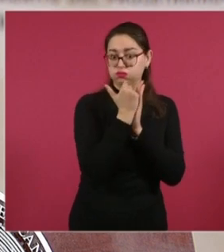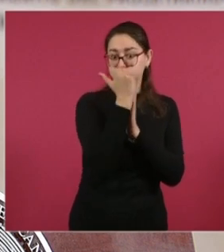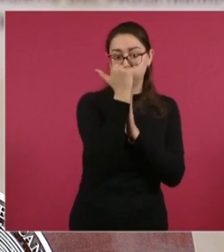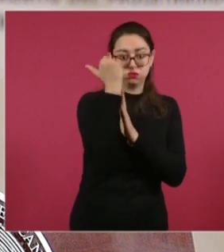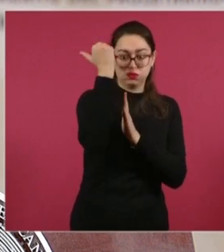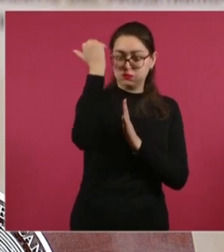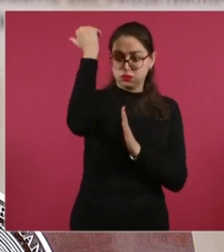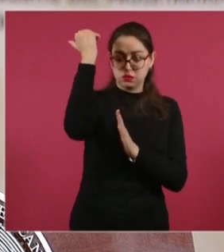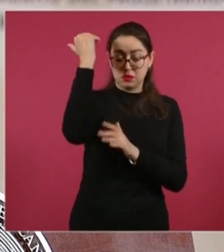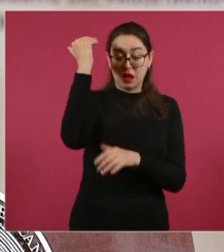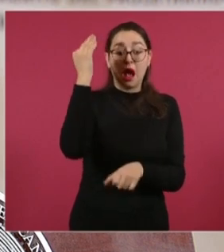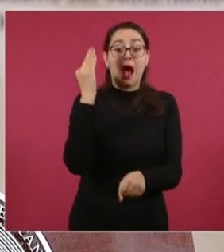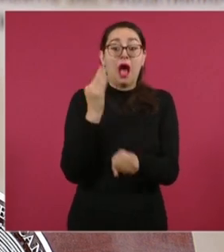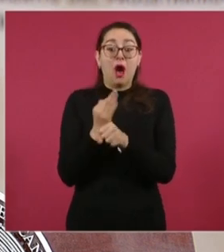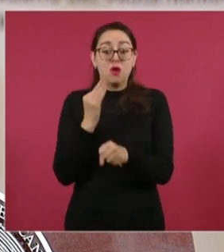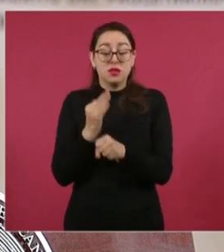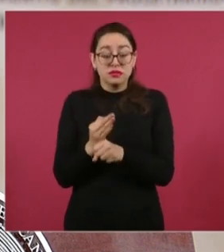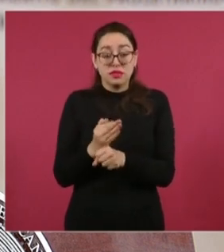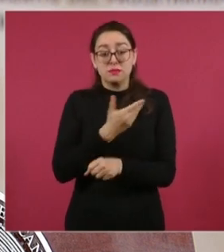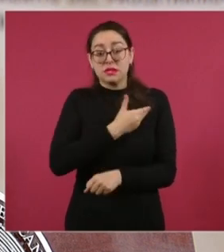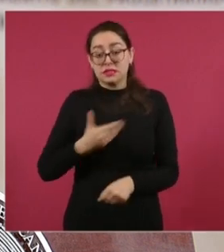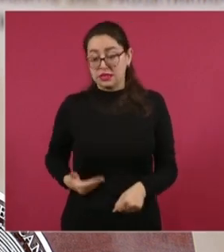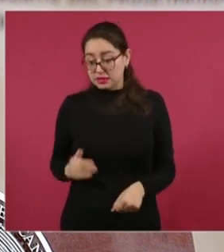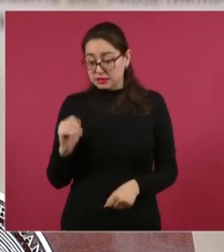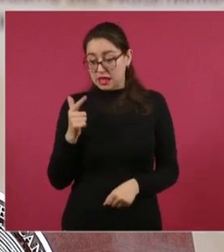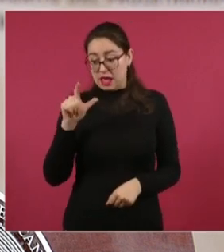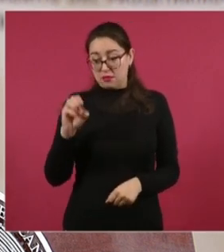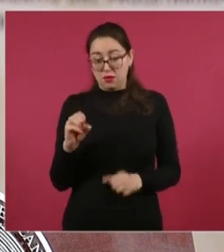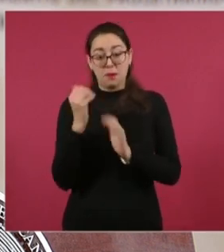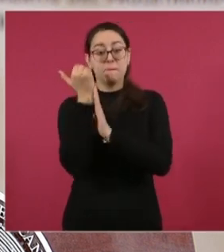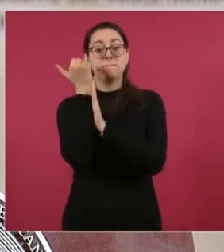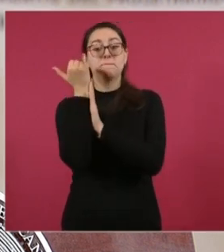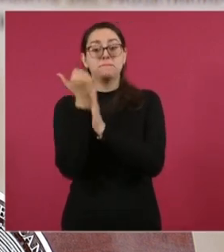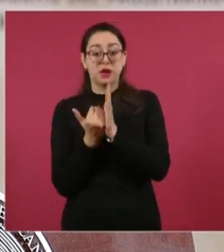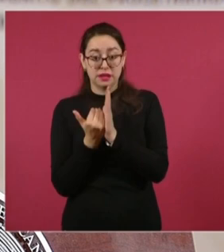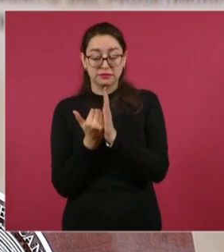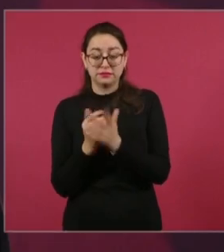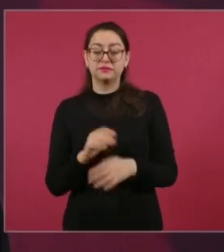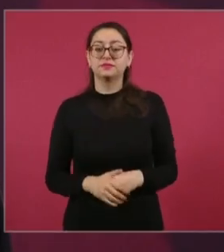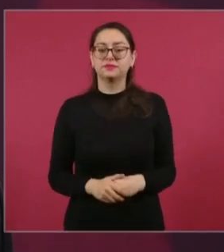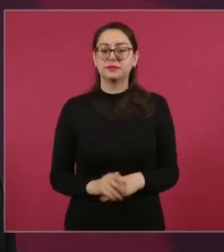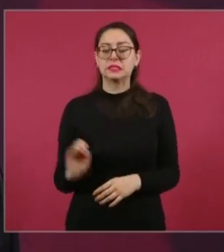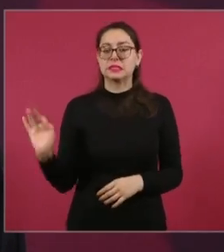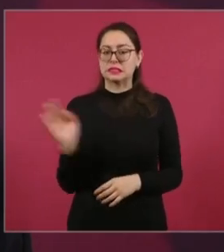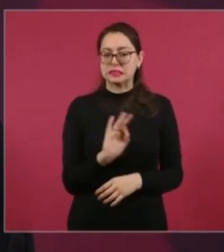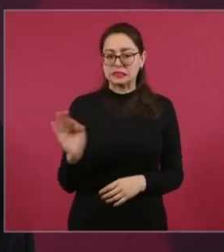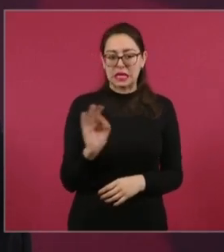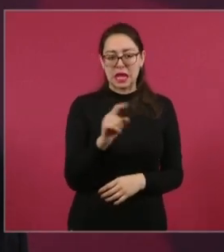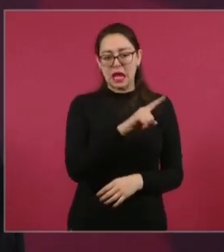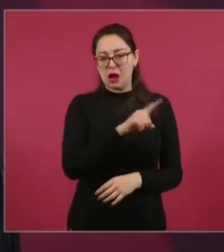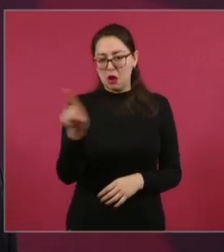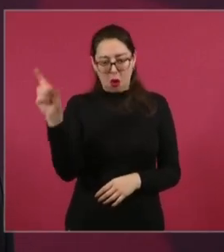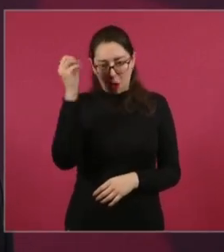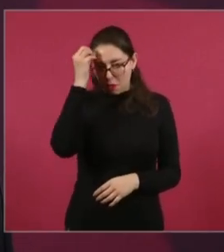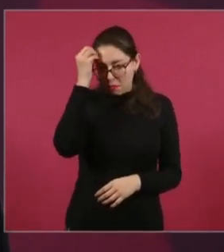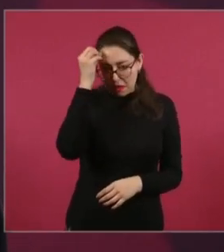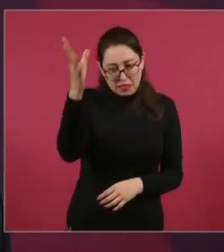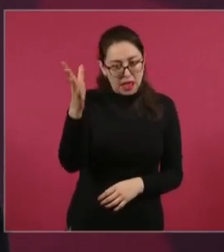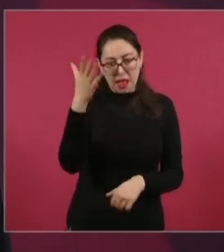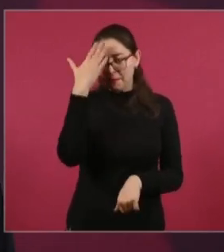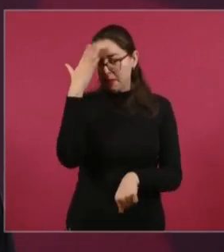reducirlos. Y por si ya se les olvidó, les vamos a hacer un recordatorio.